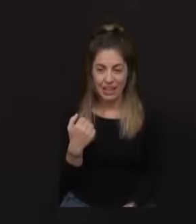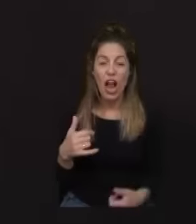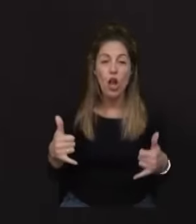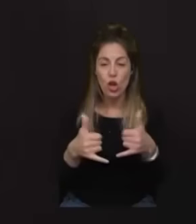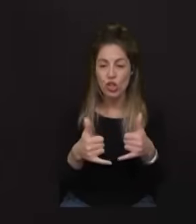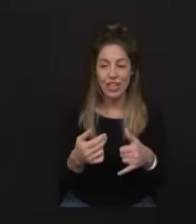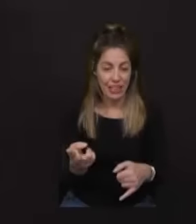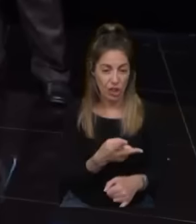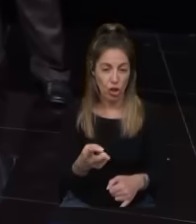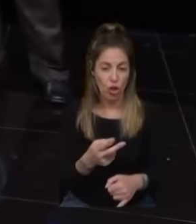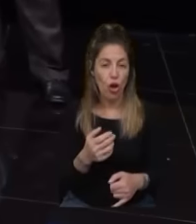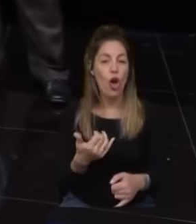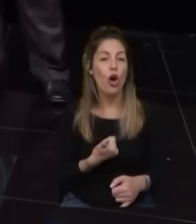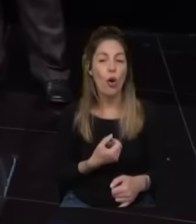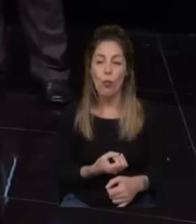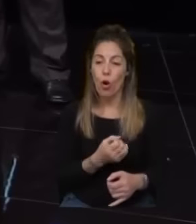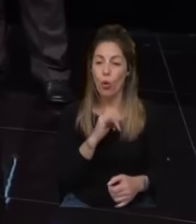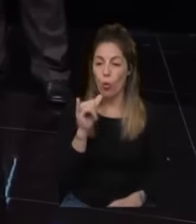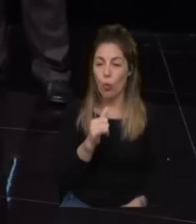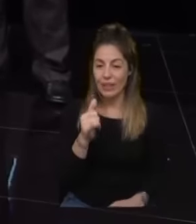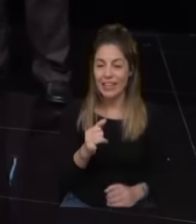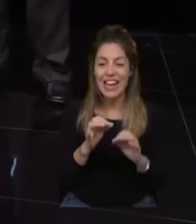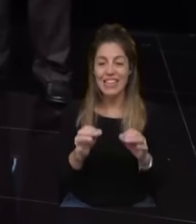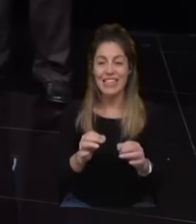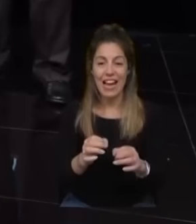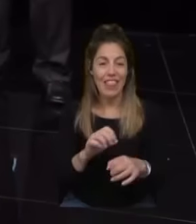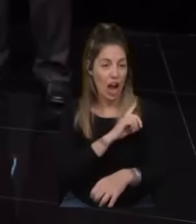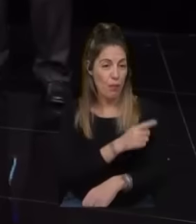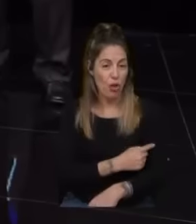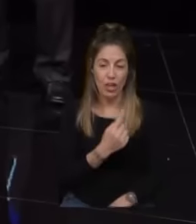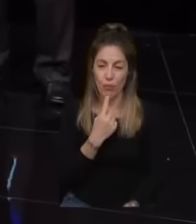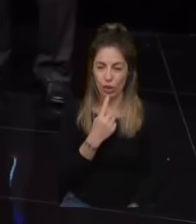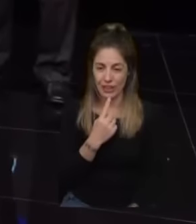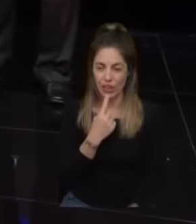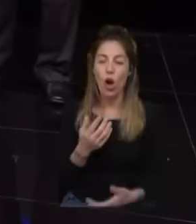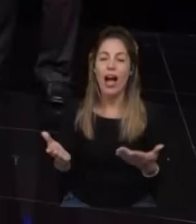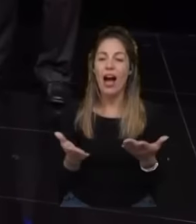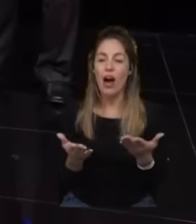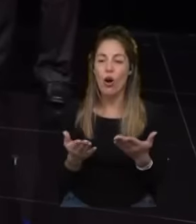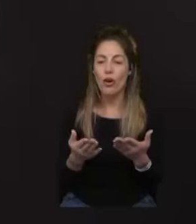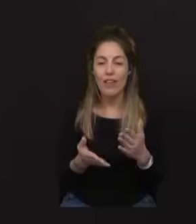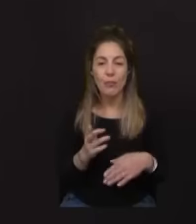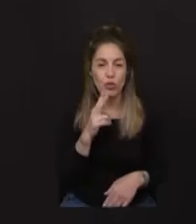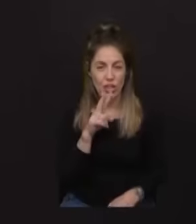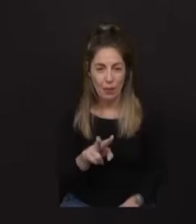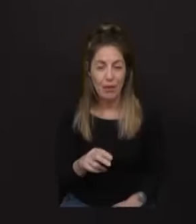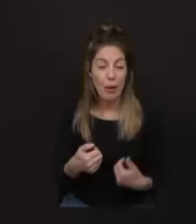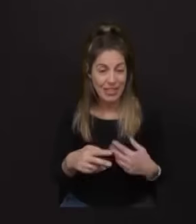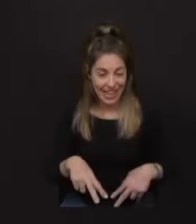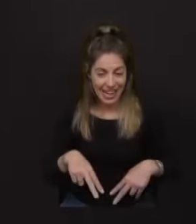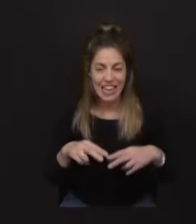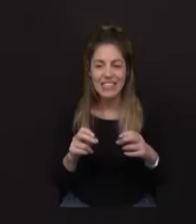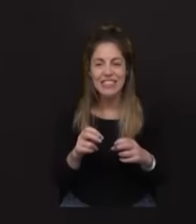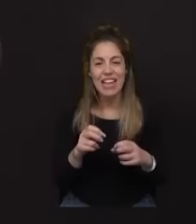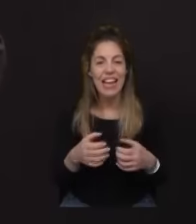entre ellos, cómo revelan la llegada que tenían en el poder político. Efectivamente. ¿No? Bueno, ahora vamos a ver, para empezar a analizar a Marcet